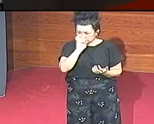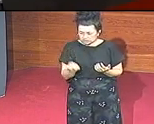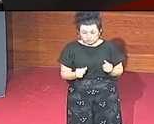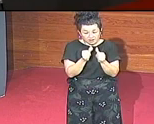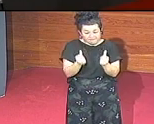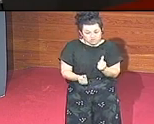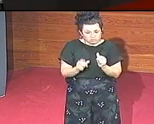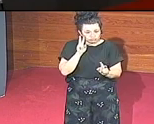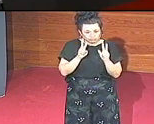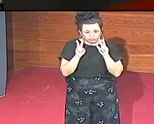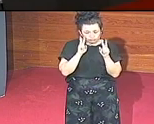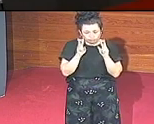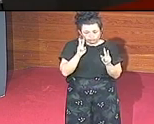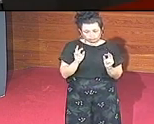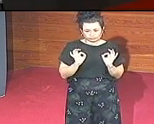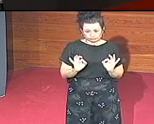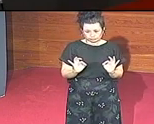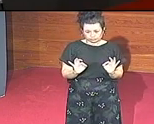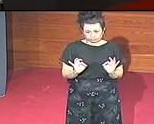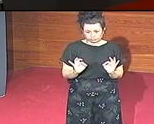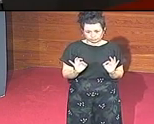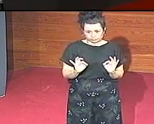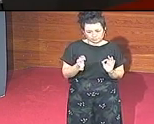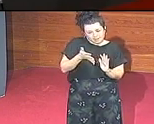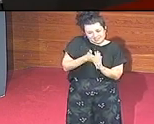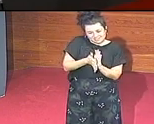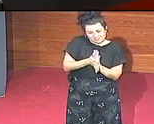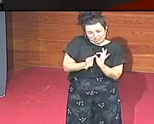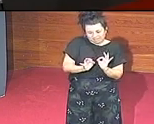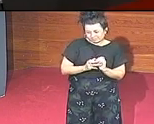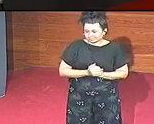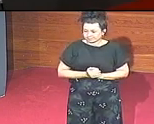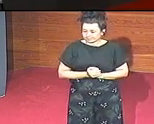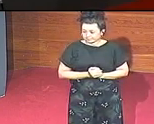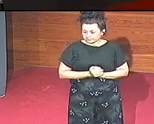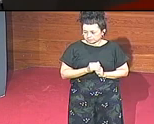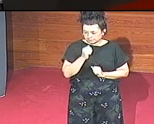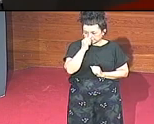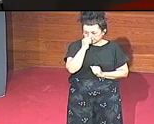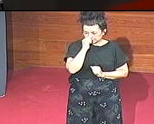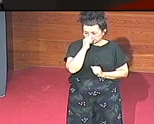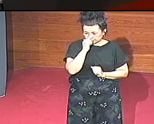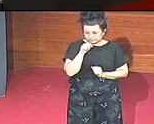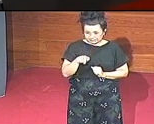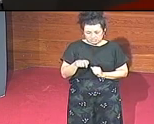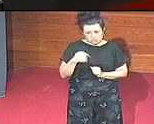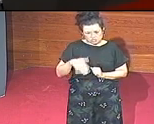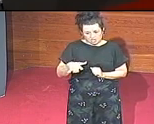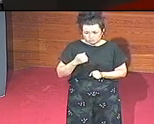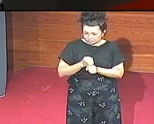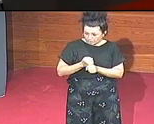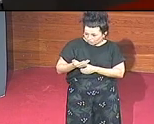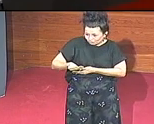muy visual de de explicarlo y esto sí que son trabajo ya mano a mano